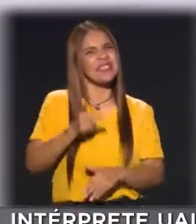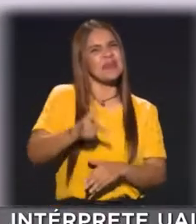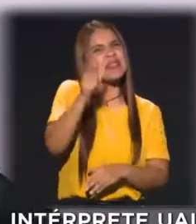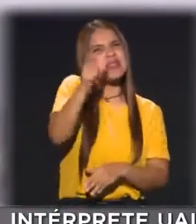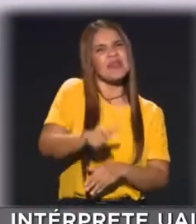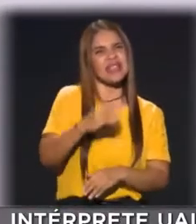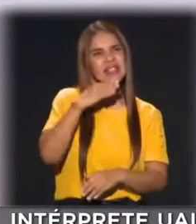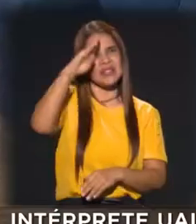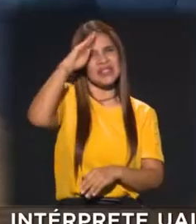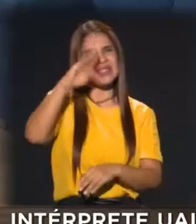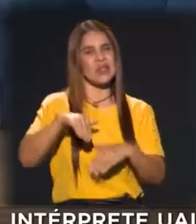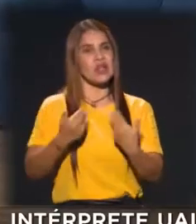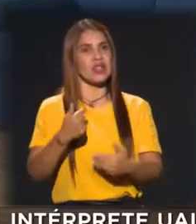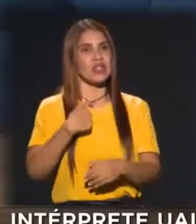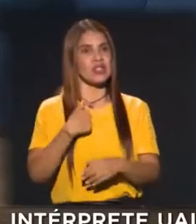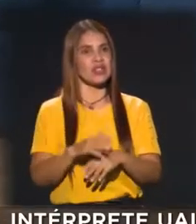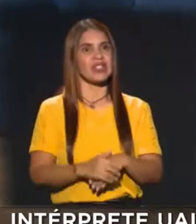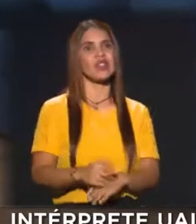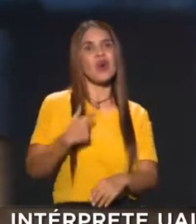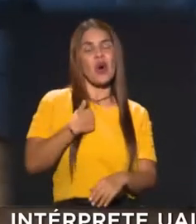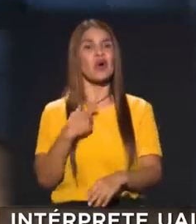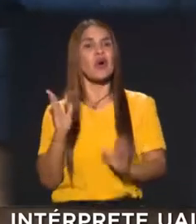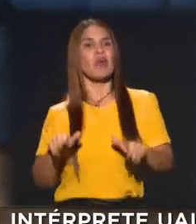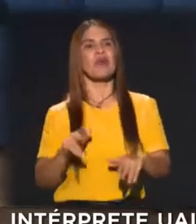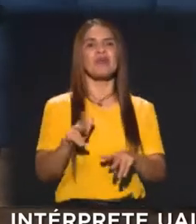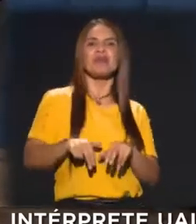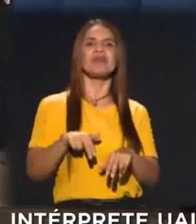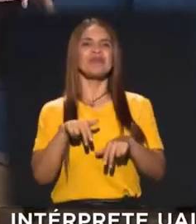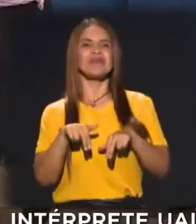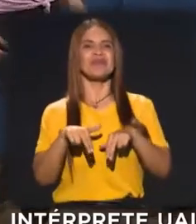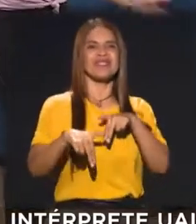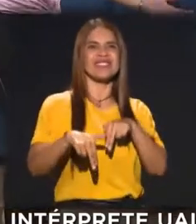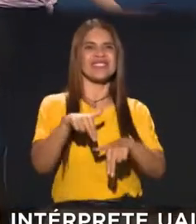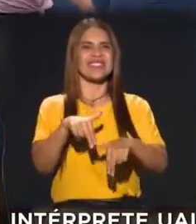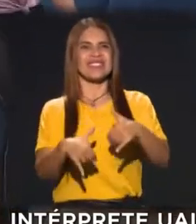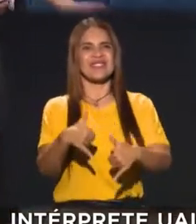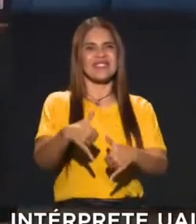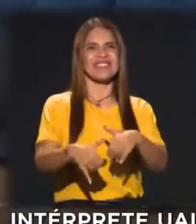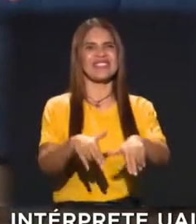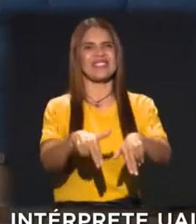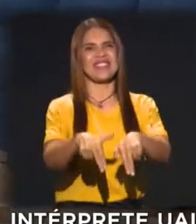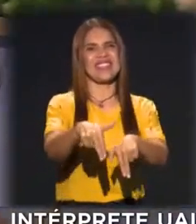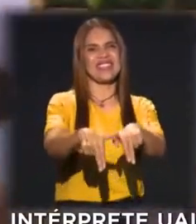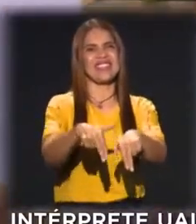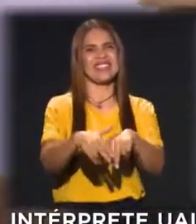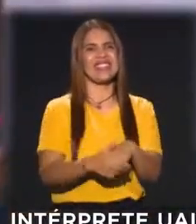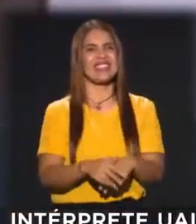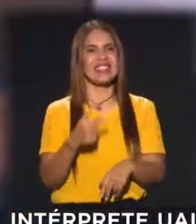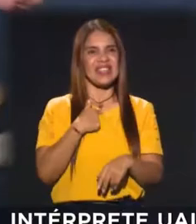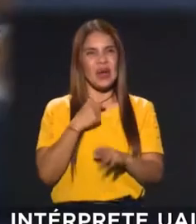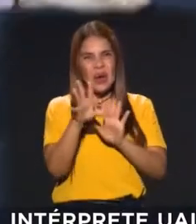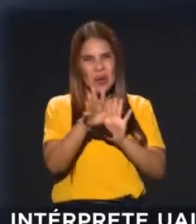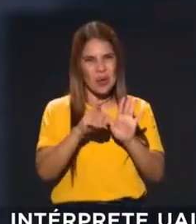¿cómo es? Caminando. Ay, yo soy del oriente. Ah, bueno. Vea. Bueno,